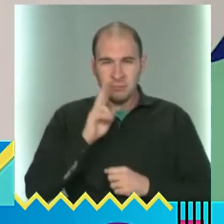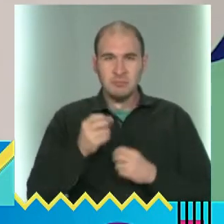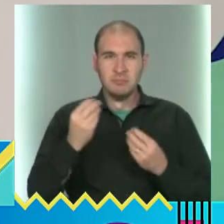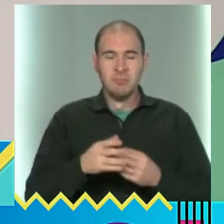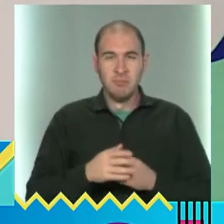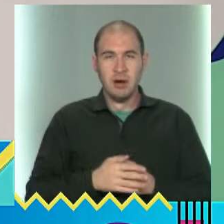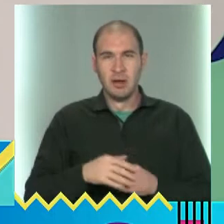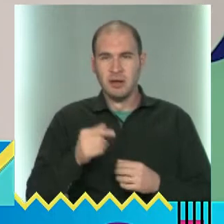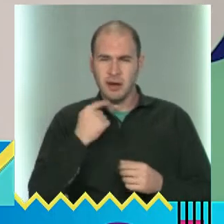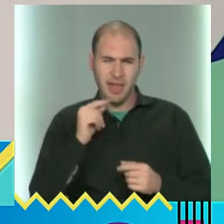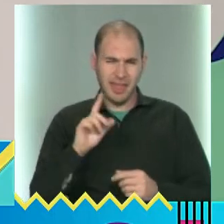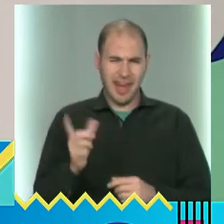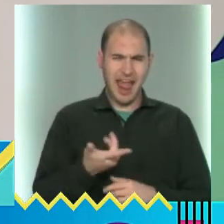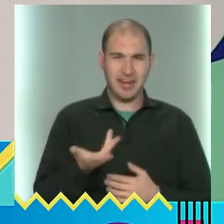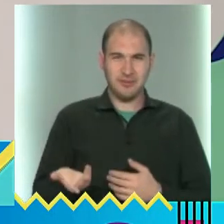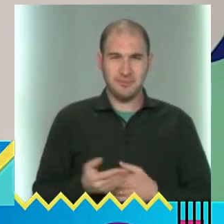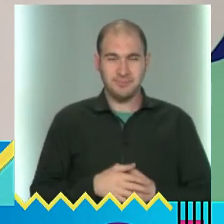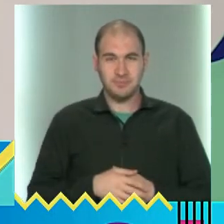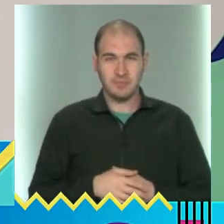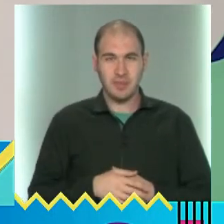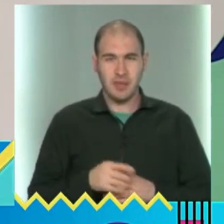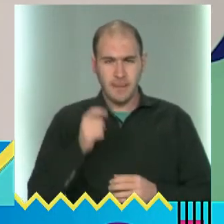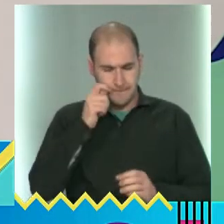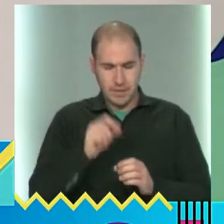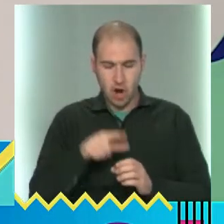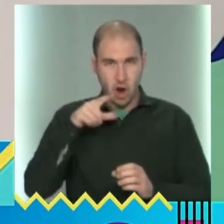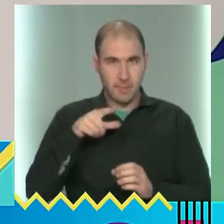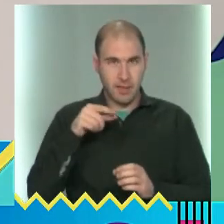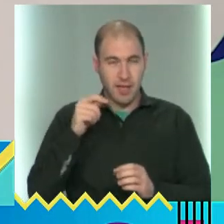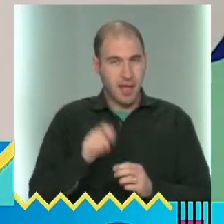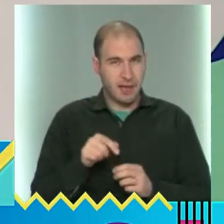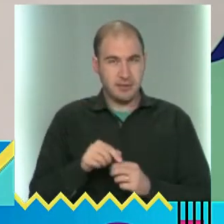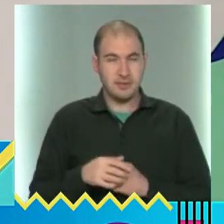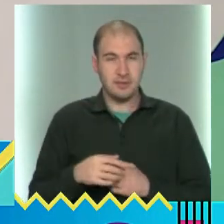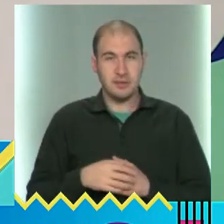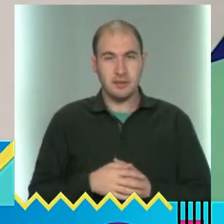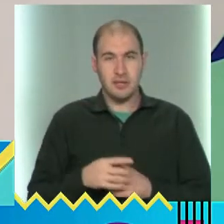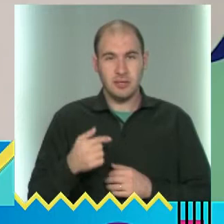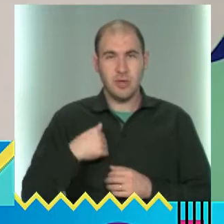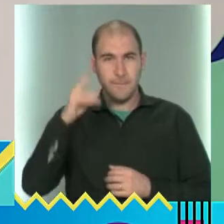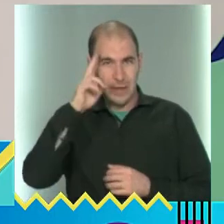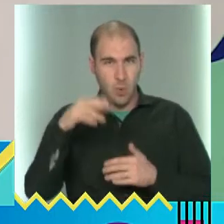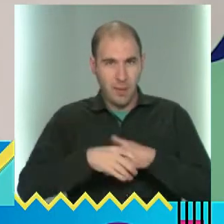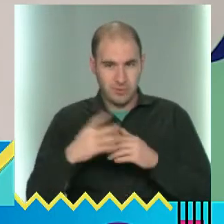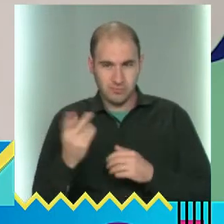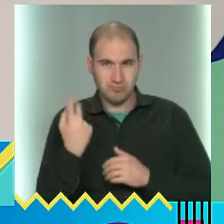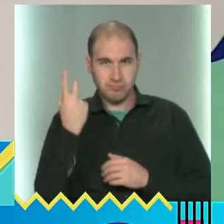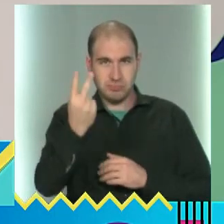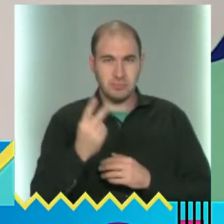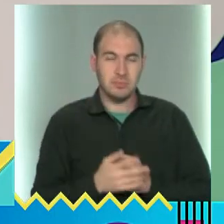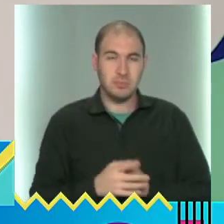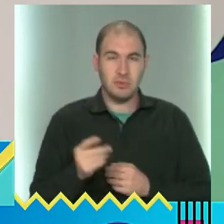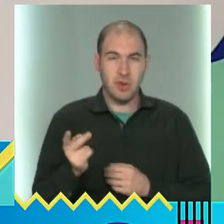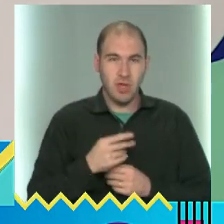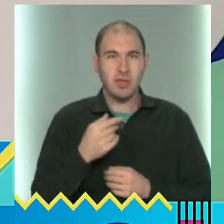muy antiintuitivo. Y el tema con este microscopio es que yo tenía mucha ganas de que, yo y un amigo de Perú fuimos, tenía mucha ganas de